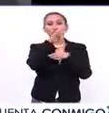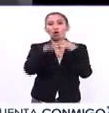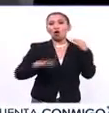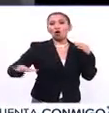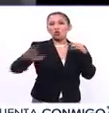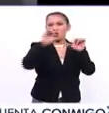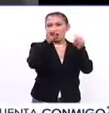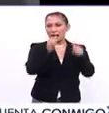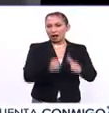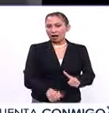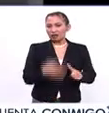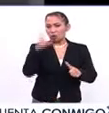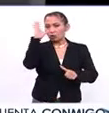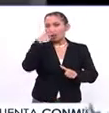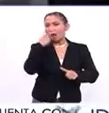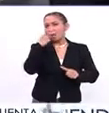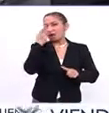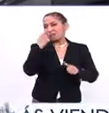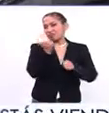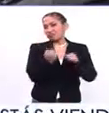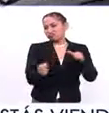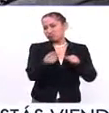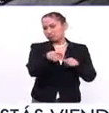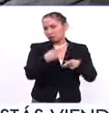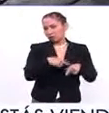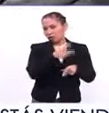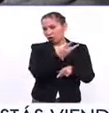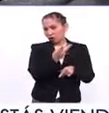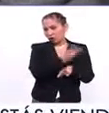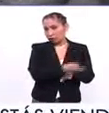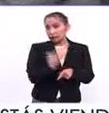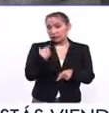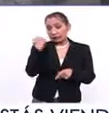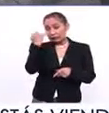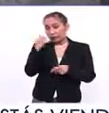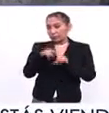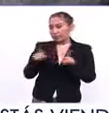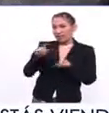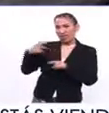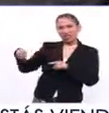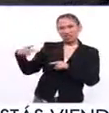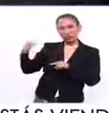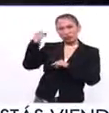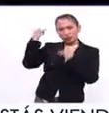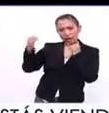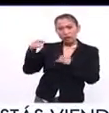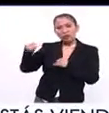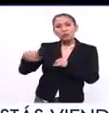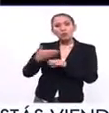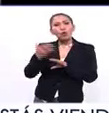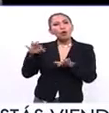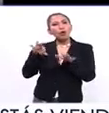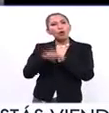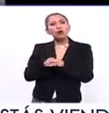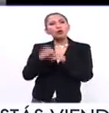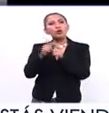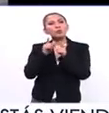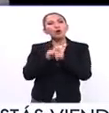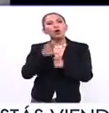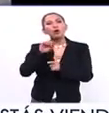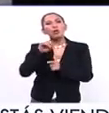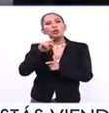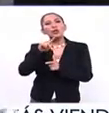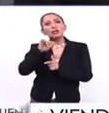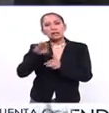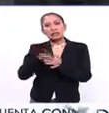escena artística y cultural, y ideológicamente opuestos a ellos, ¿no? Ellos estaban muy afiliados al Partido Comunista, que